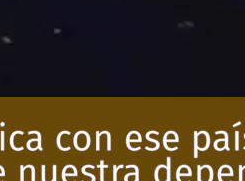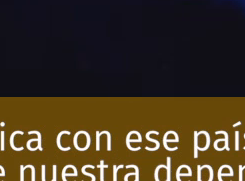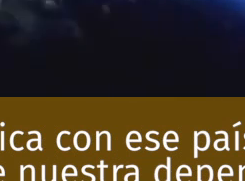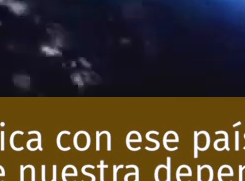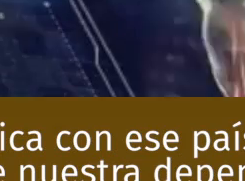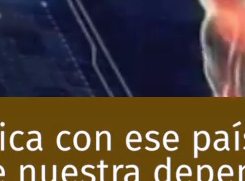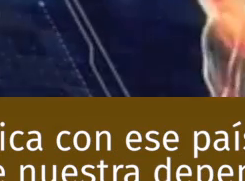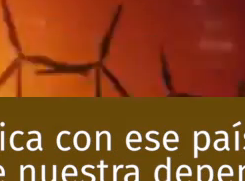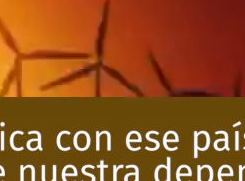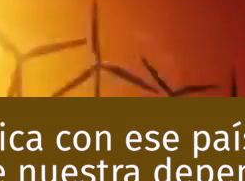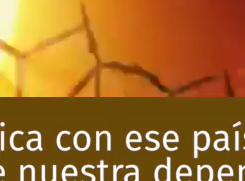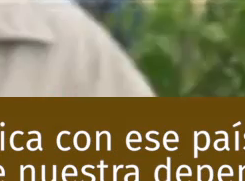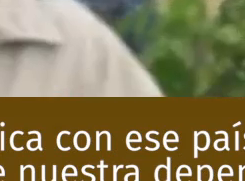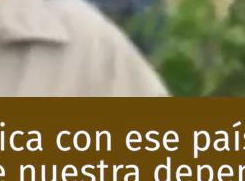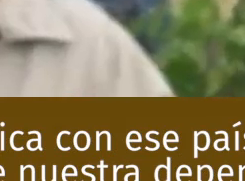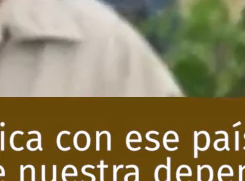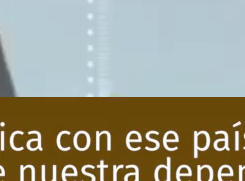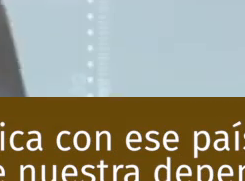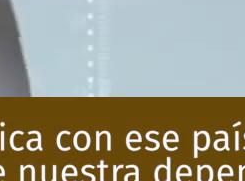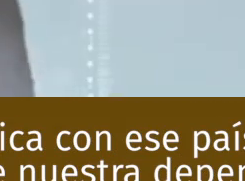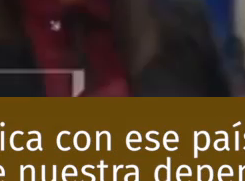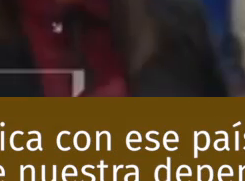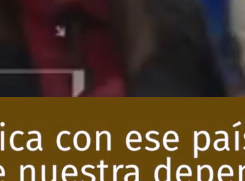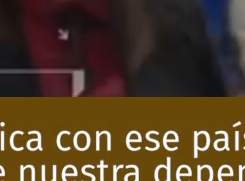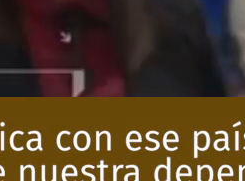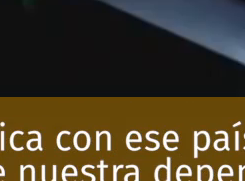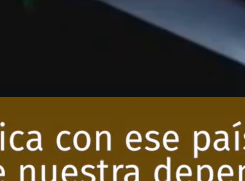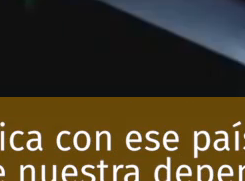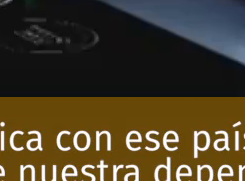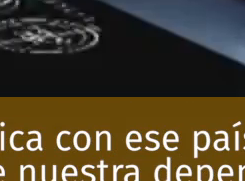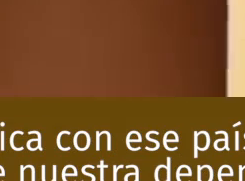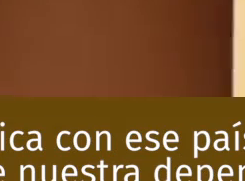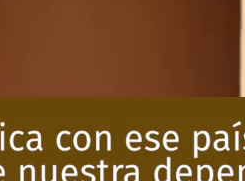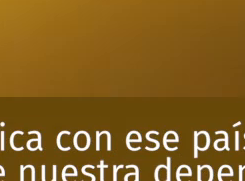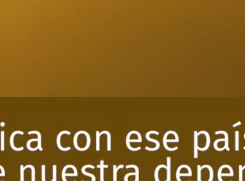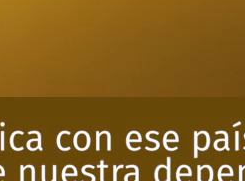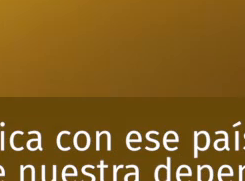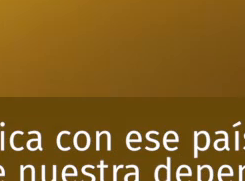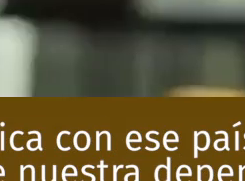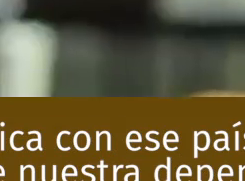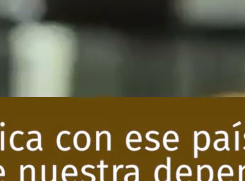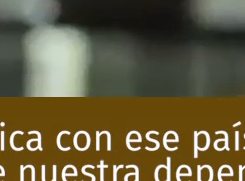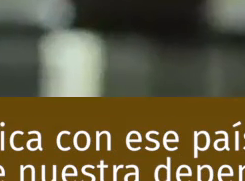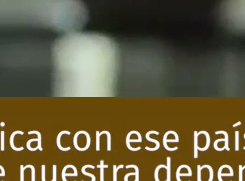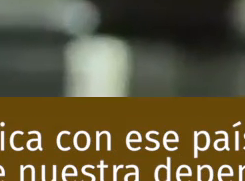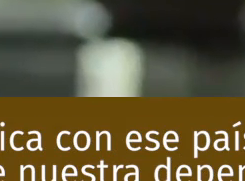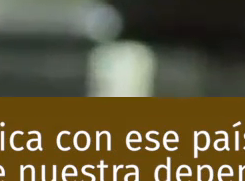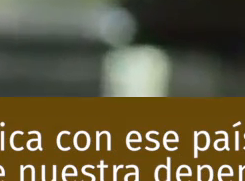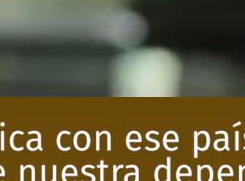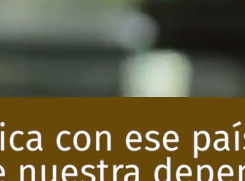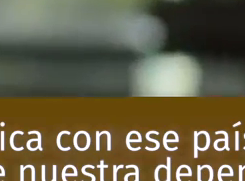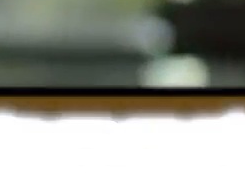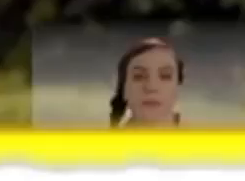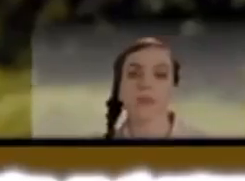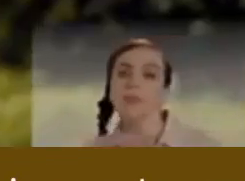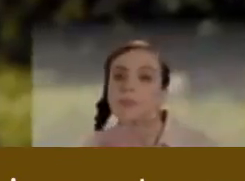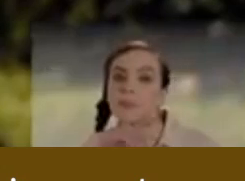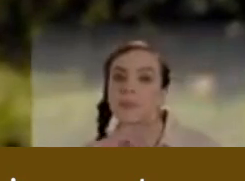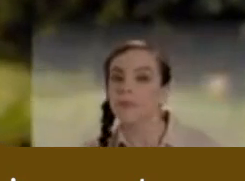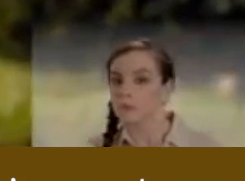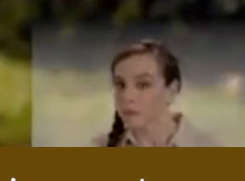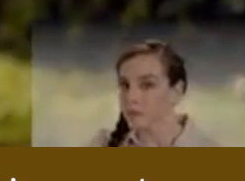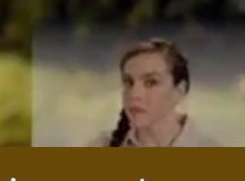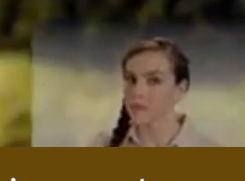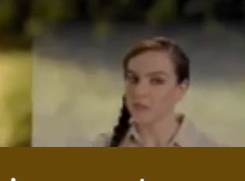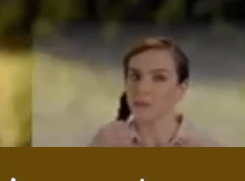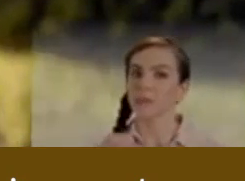nivel de influencia en los organismos multilaterales internacionales corresponda al creciente grado de importancia del país. El